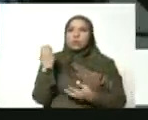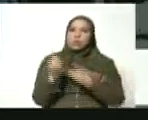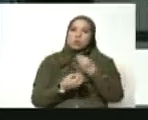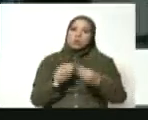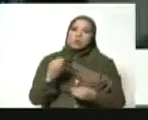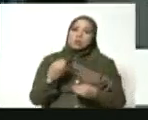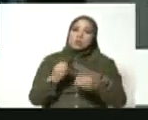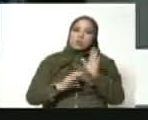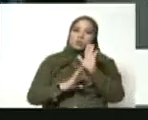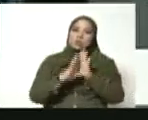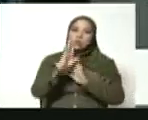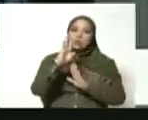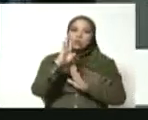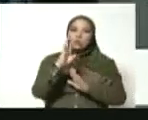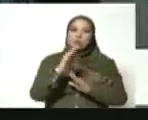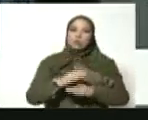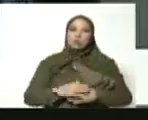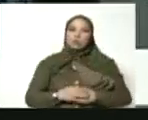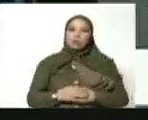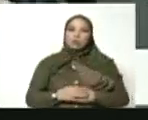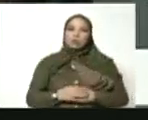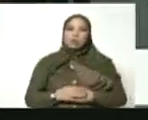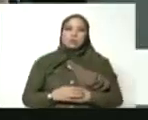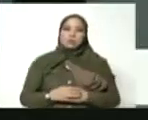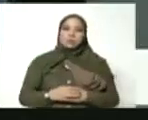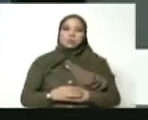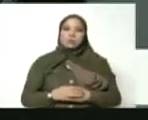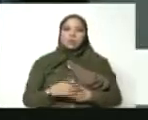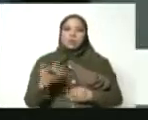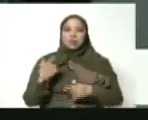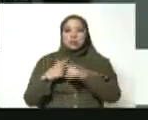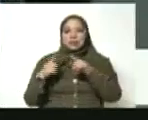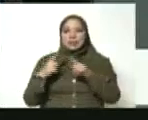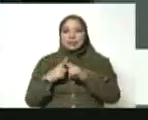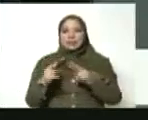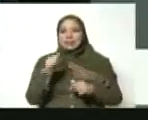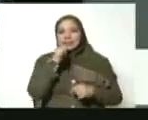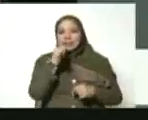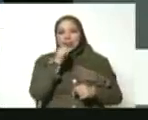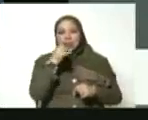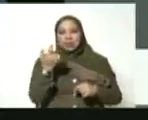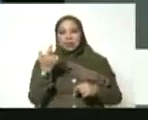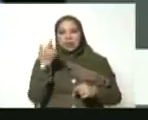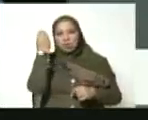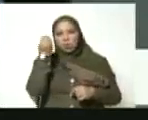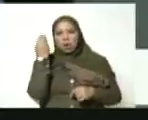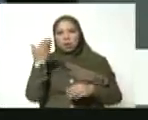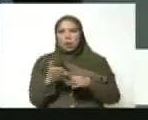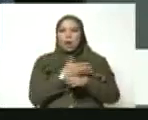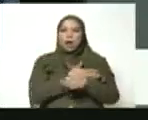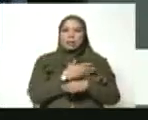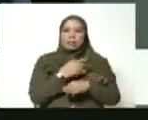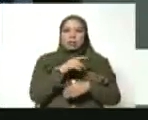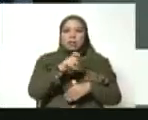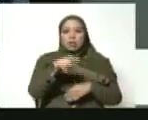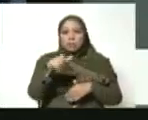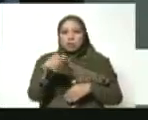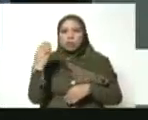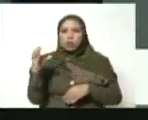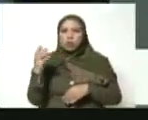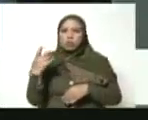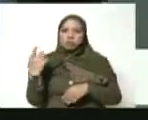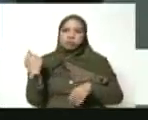Hay que desarmar el lenguaje, hay que buscar verdaderas alternativas para superar los prejuicios que se han ido inoculando